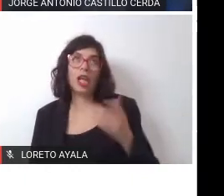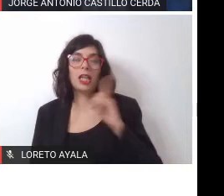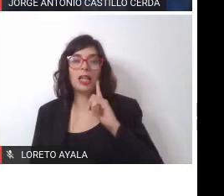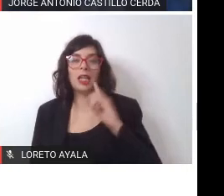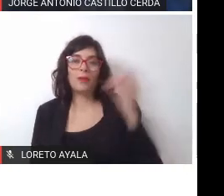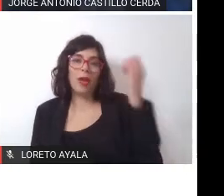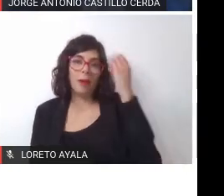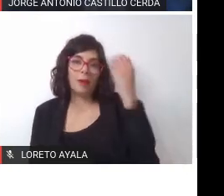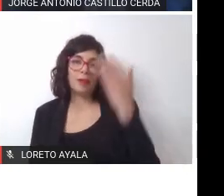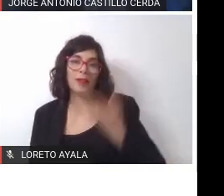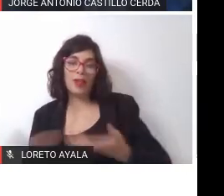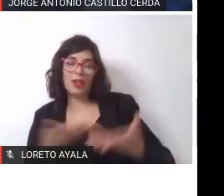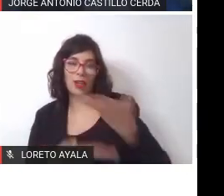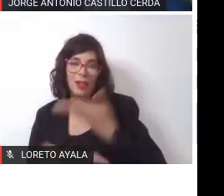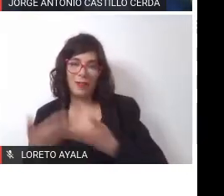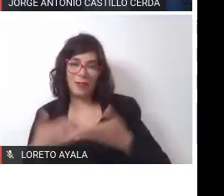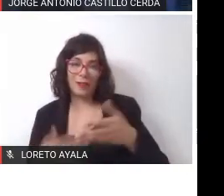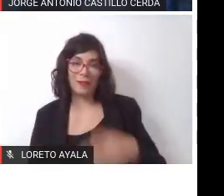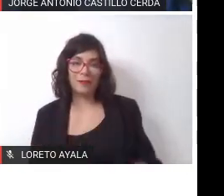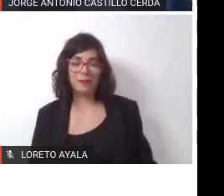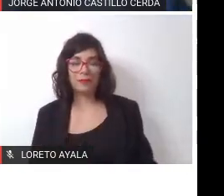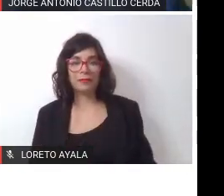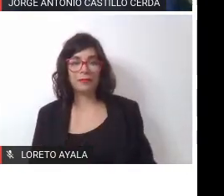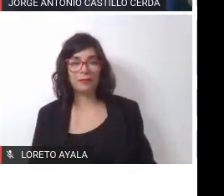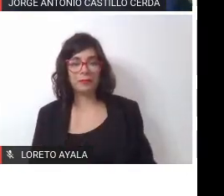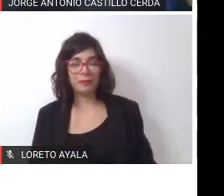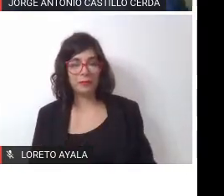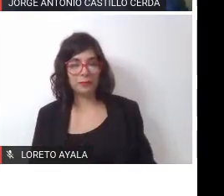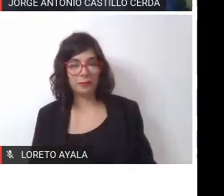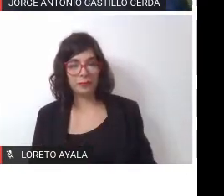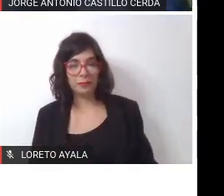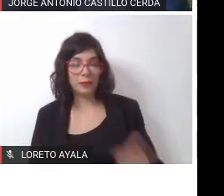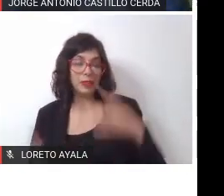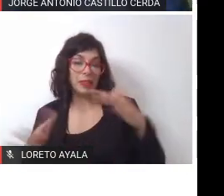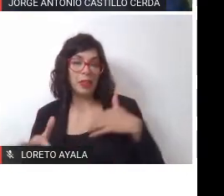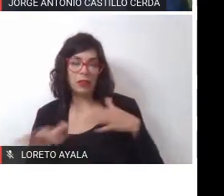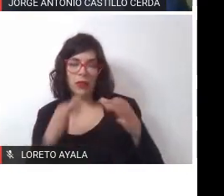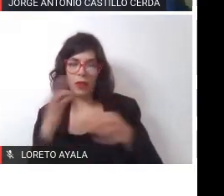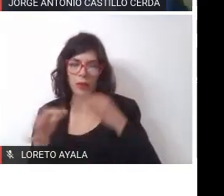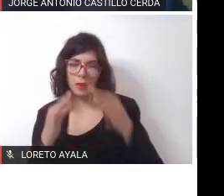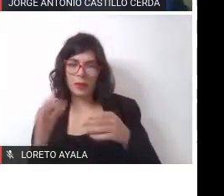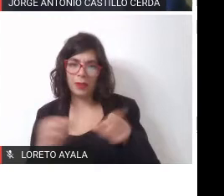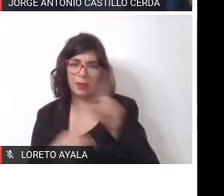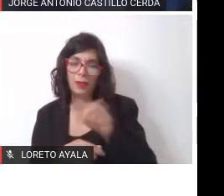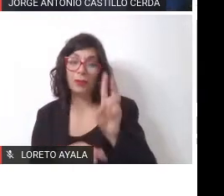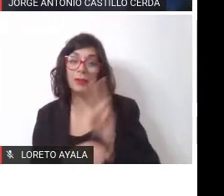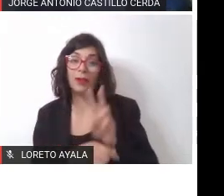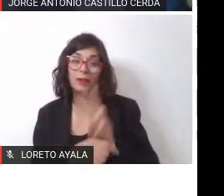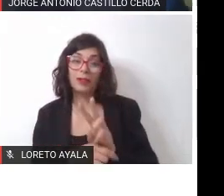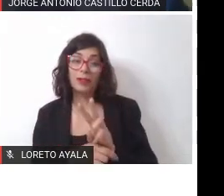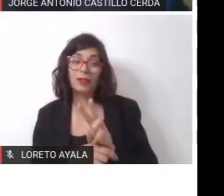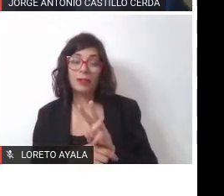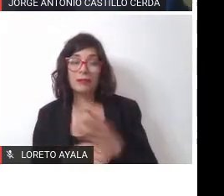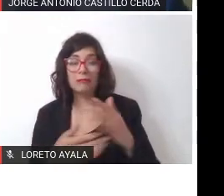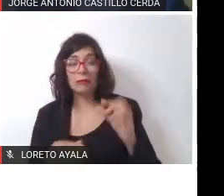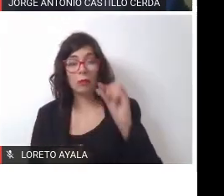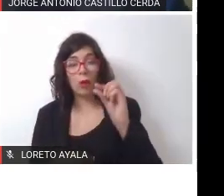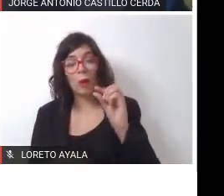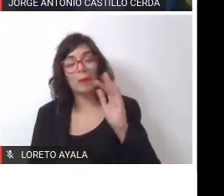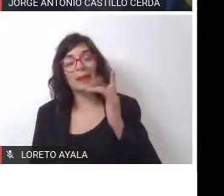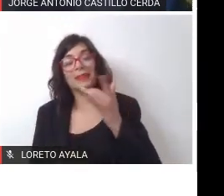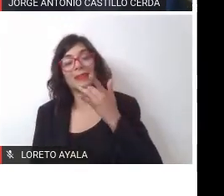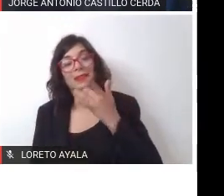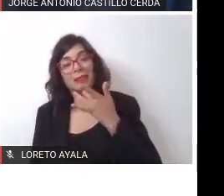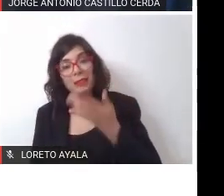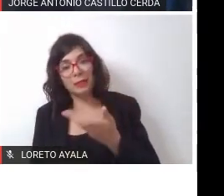como decimos hoy día. Vea, eso ya lo habíamos comentado, de que los profes se le ha hecho un poquitito más simple el